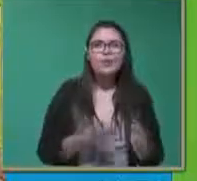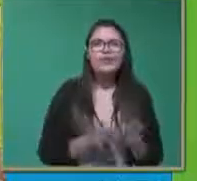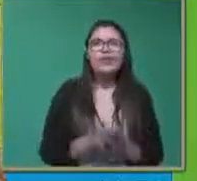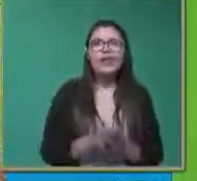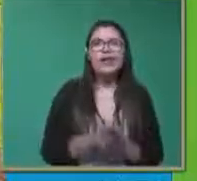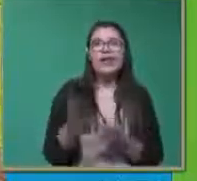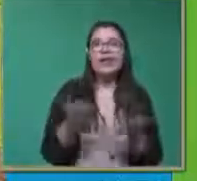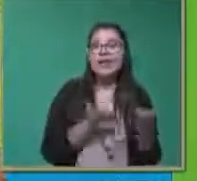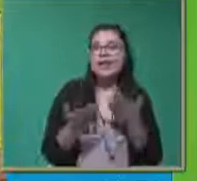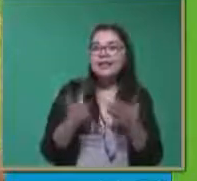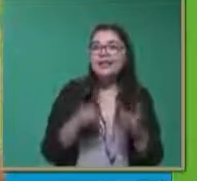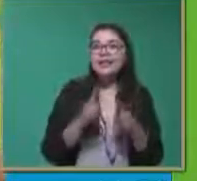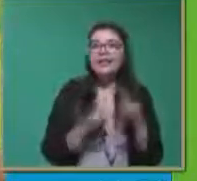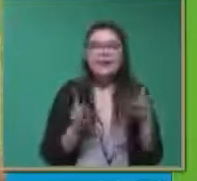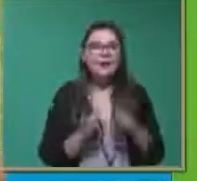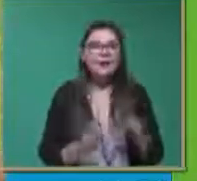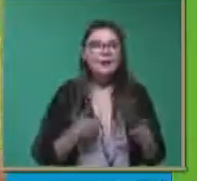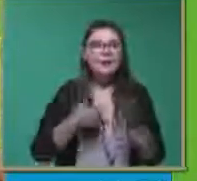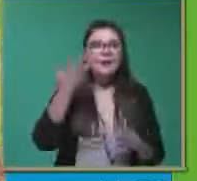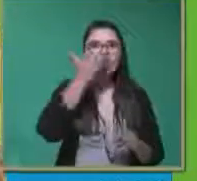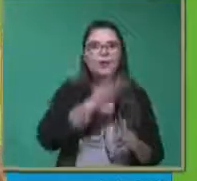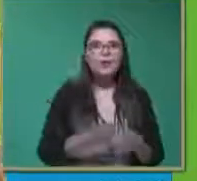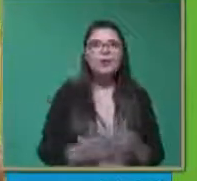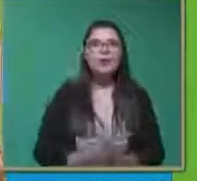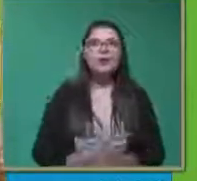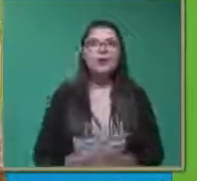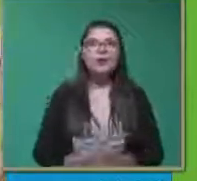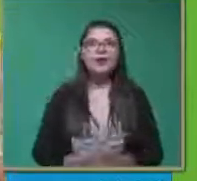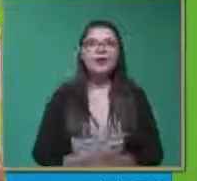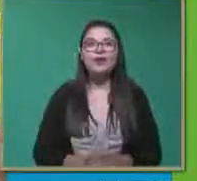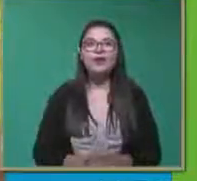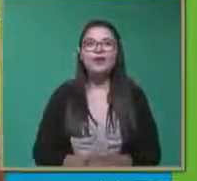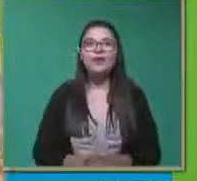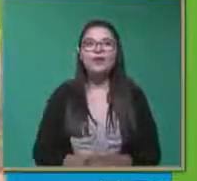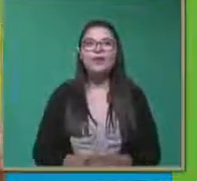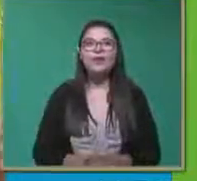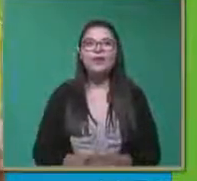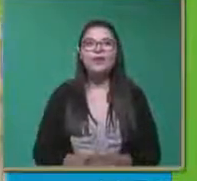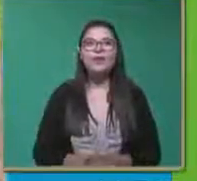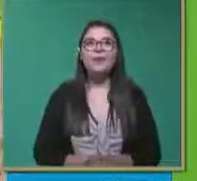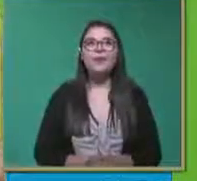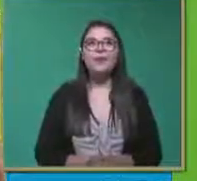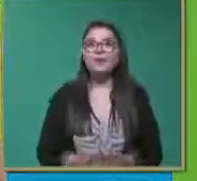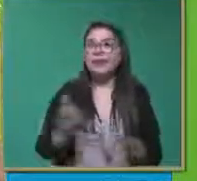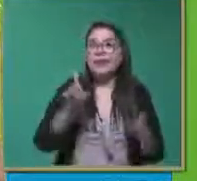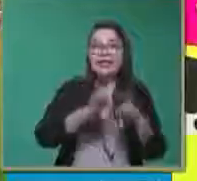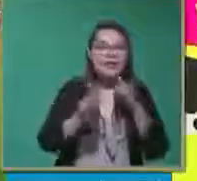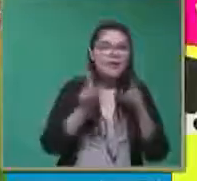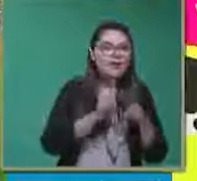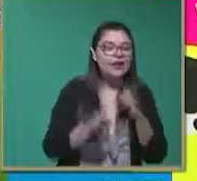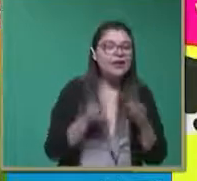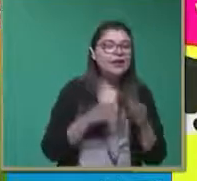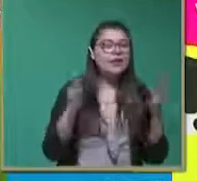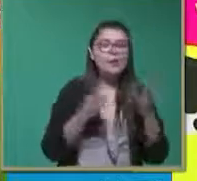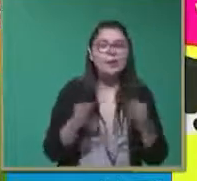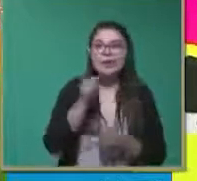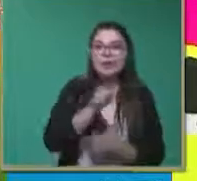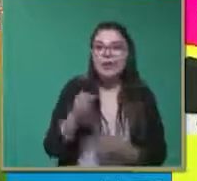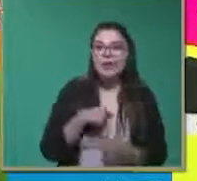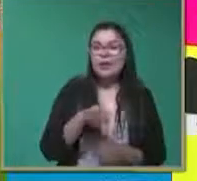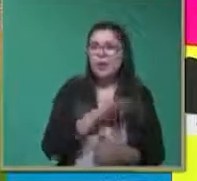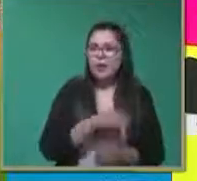subí otro video más de YouTube, donde divido mi asistente en tres partes y muchos trucos de alto ilusionismo. Pueden checarlo como Mago